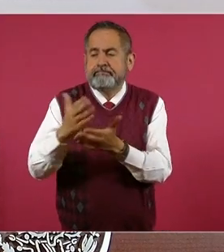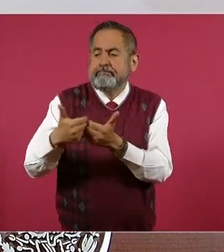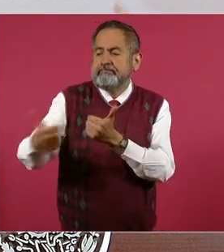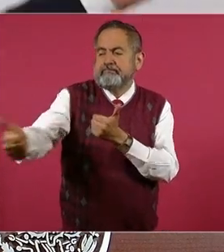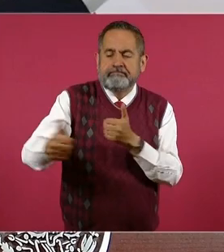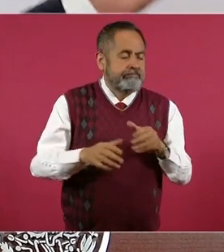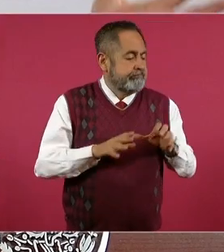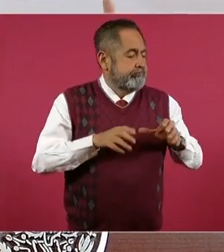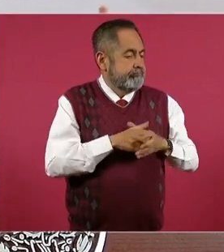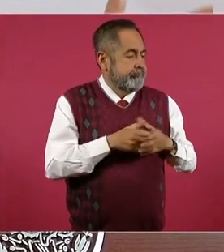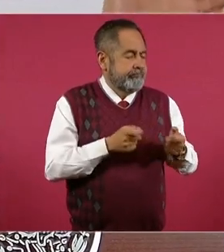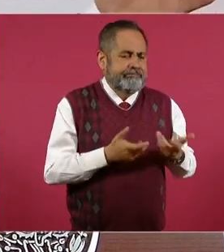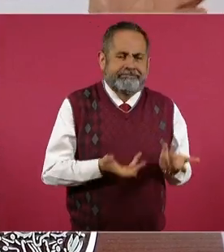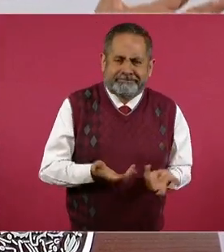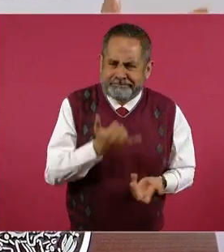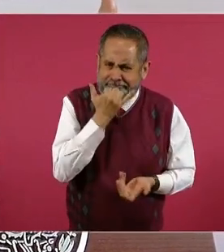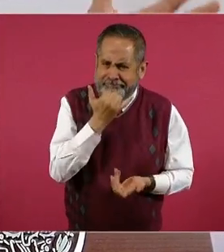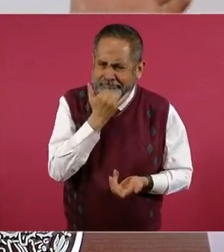Entonces, ellos,